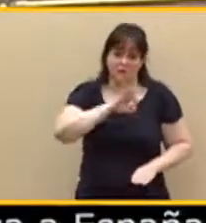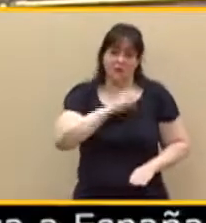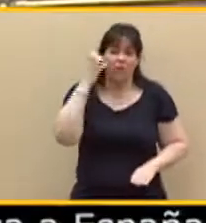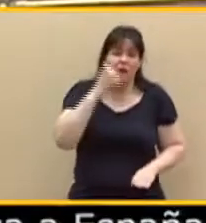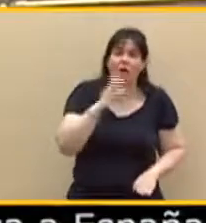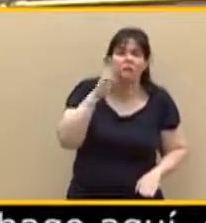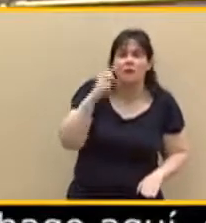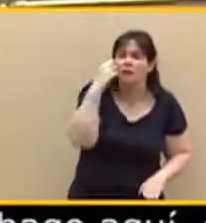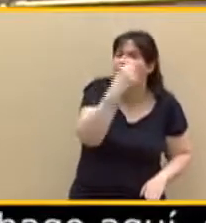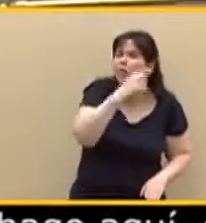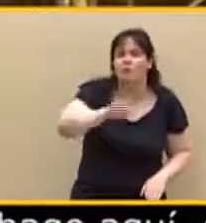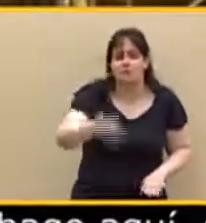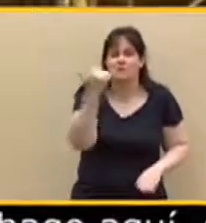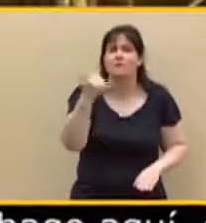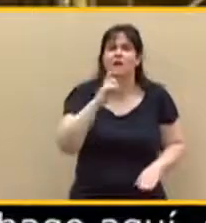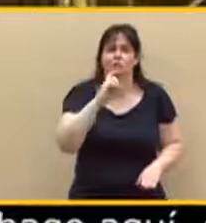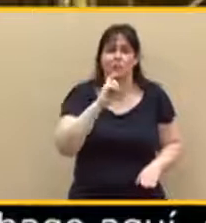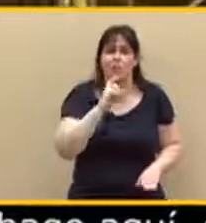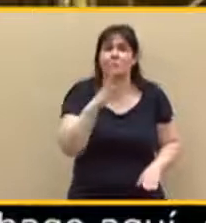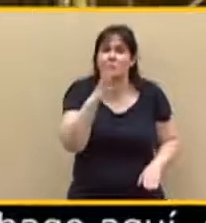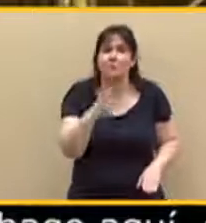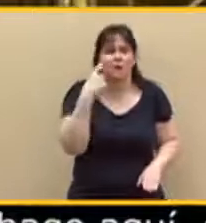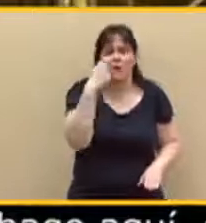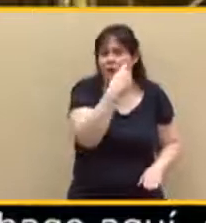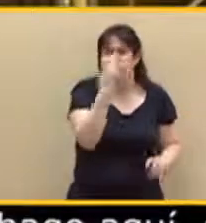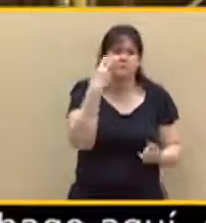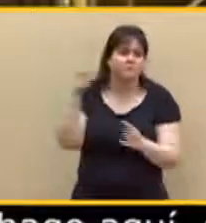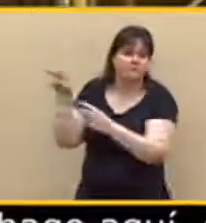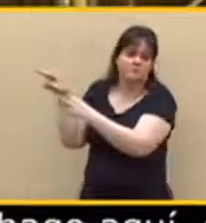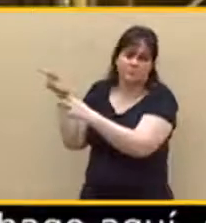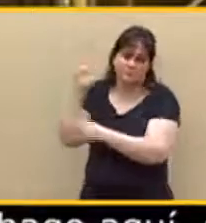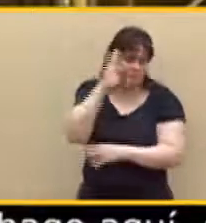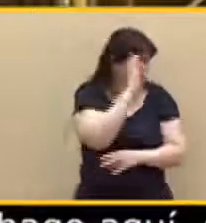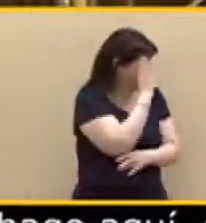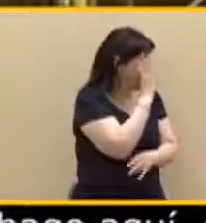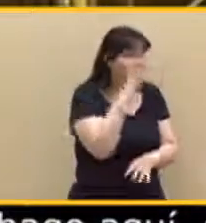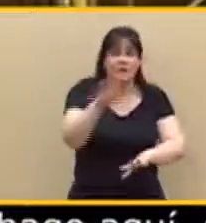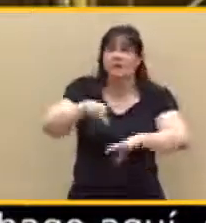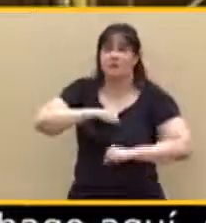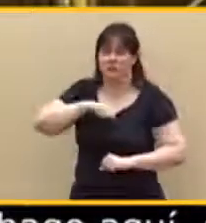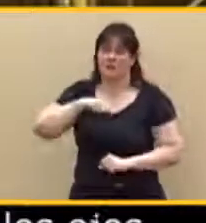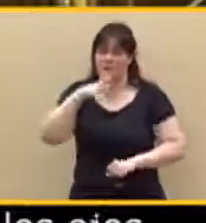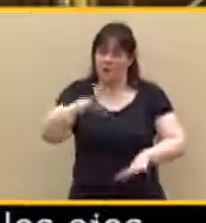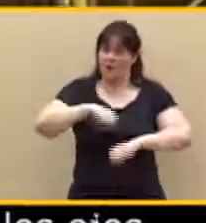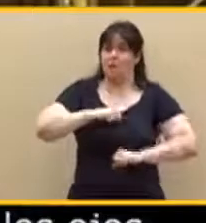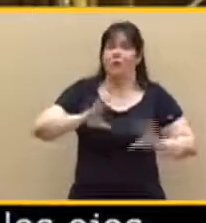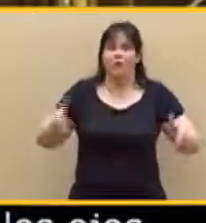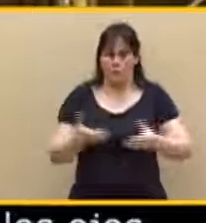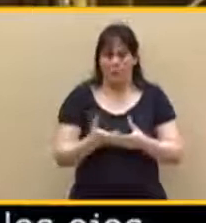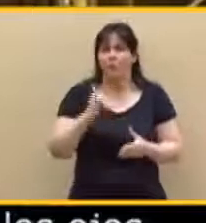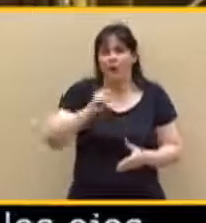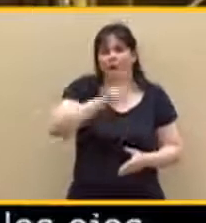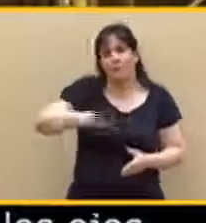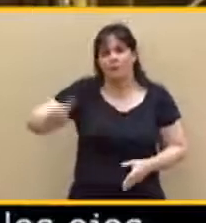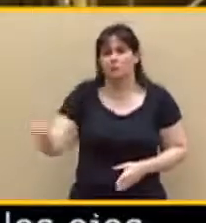mirar para otro lado y de estar al frente de un partido que tiene más imputados en sus filas que los miembros de este Congreso y del